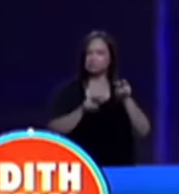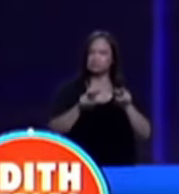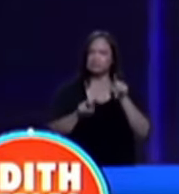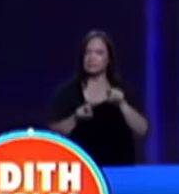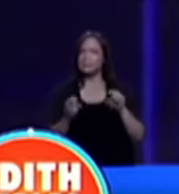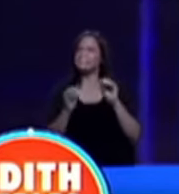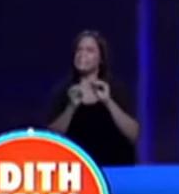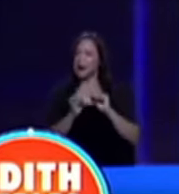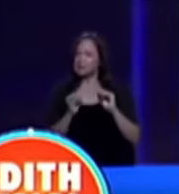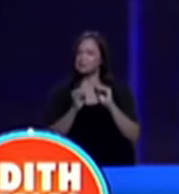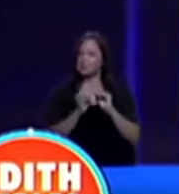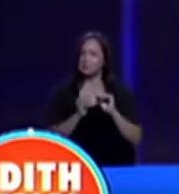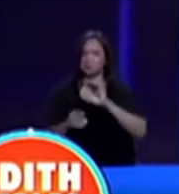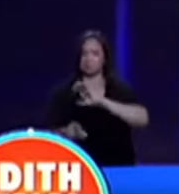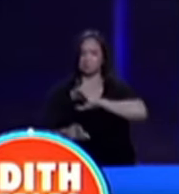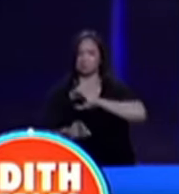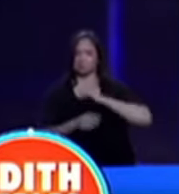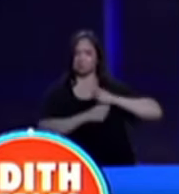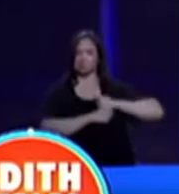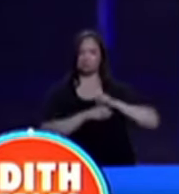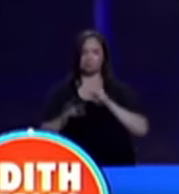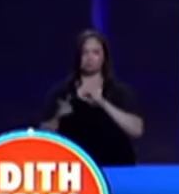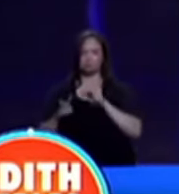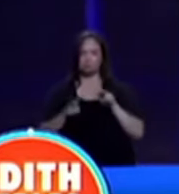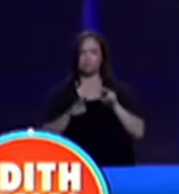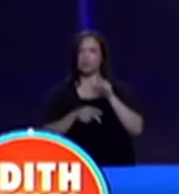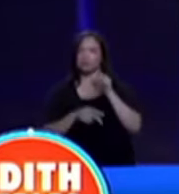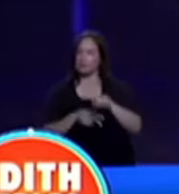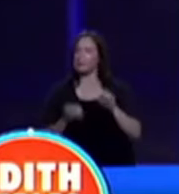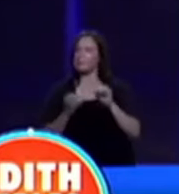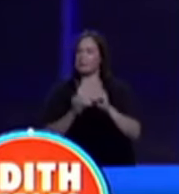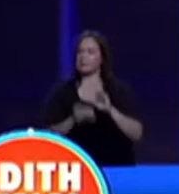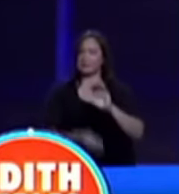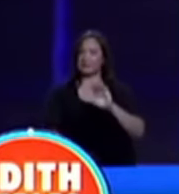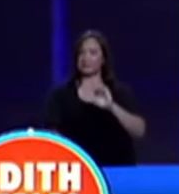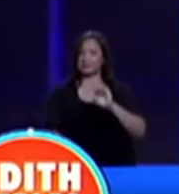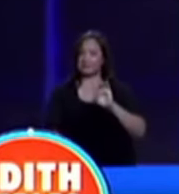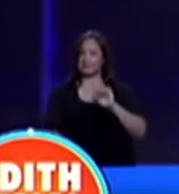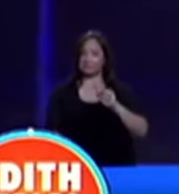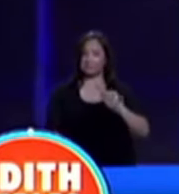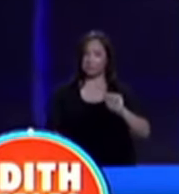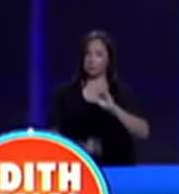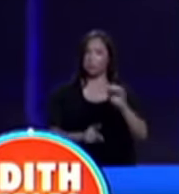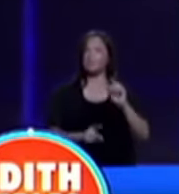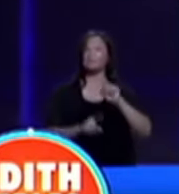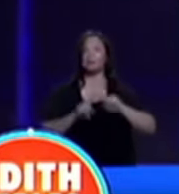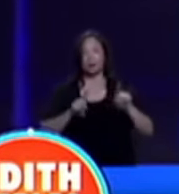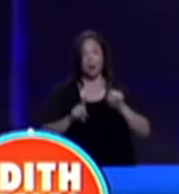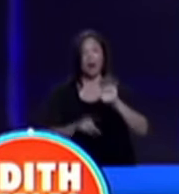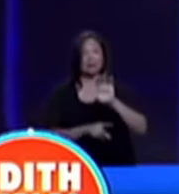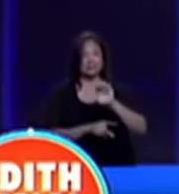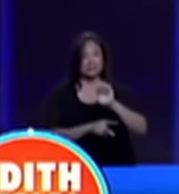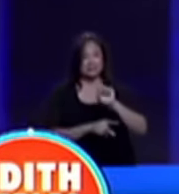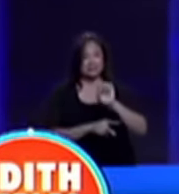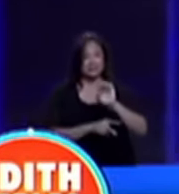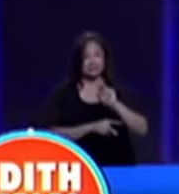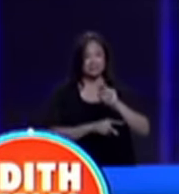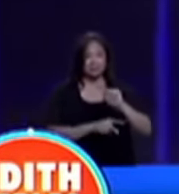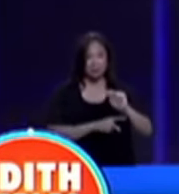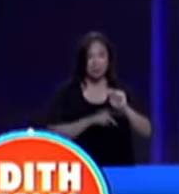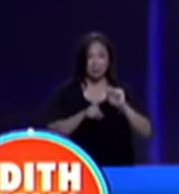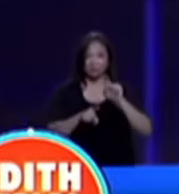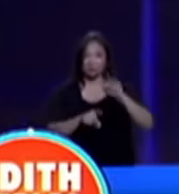más agentes del CEFRON. Ahora, al CEFRON hay que aumentarle